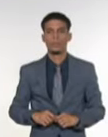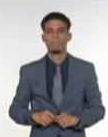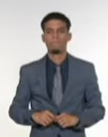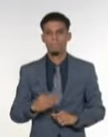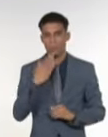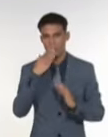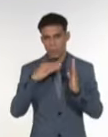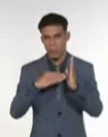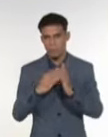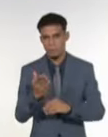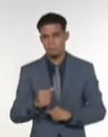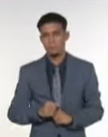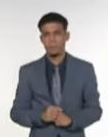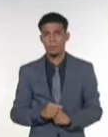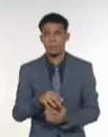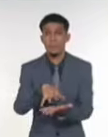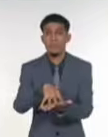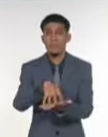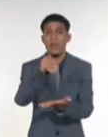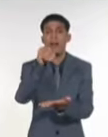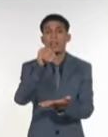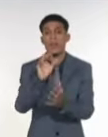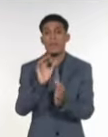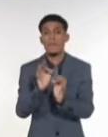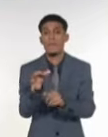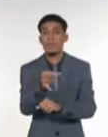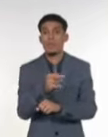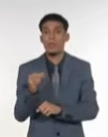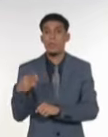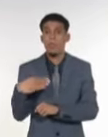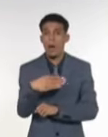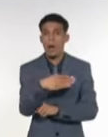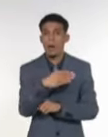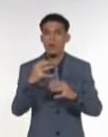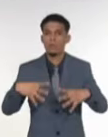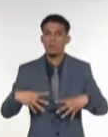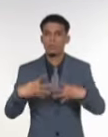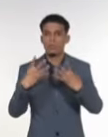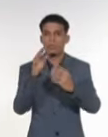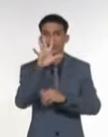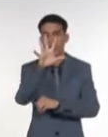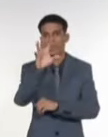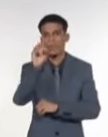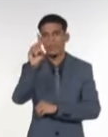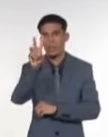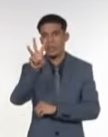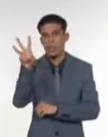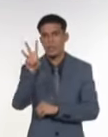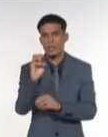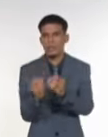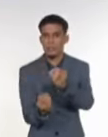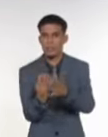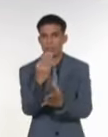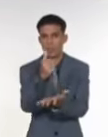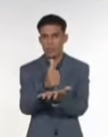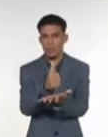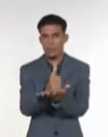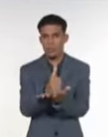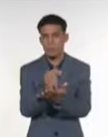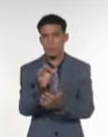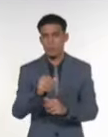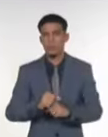Muy buenas tardes. La Plaza Cacique Atuey de Baracoa acogió la gala artística por los 513 años de esa ciudad. La propuesta